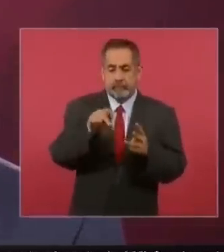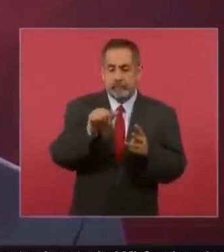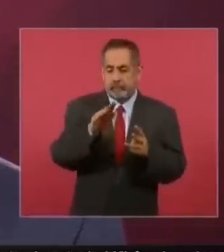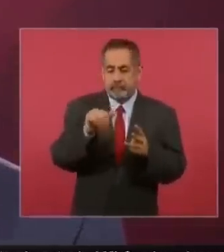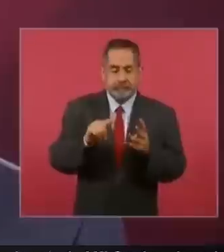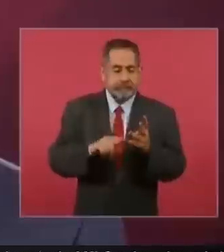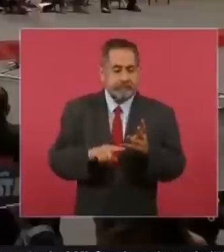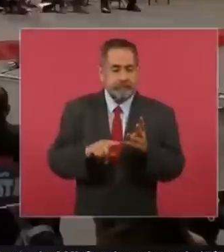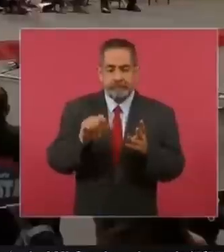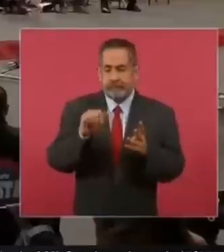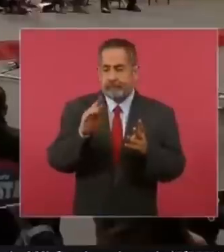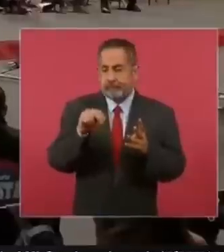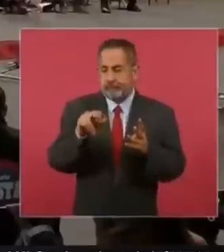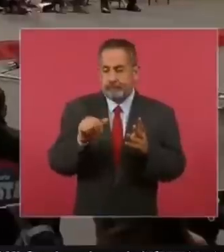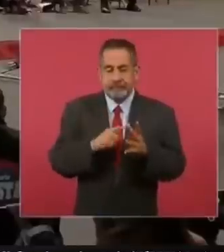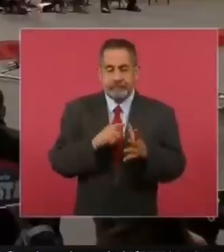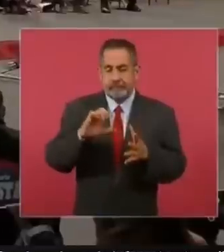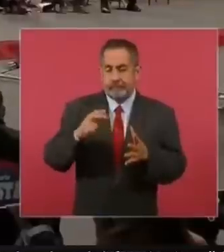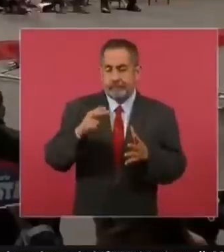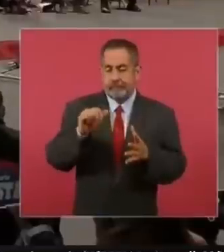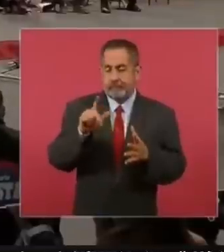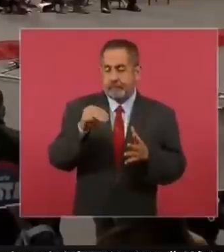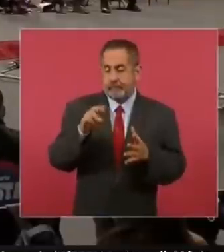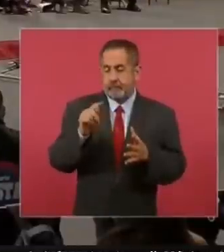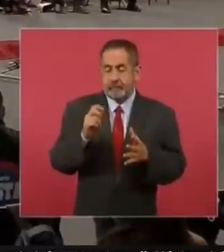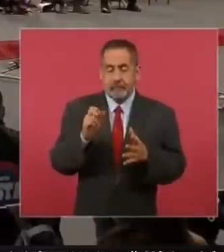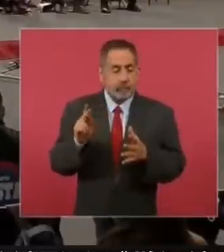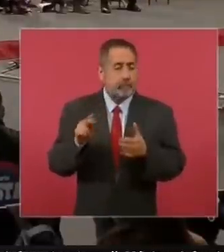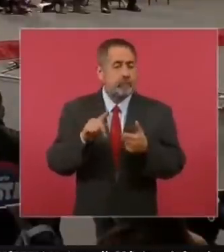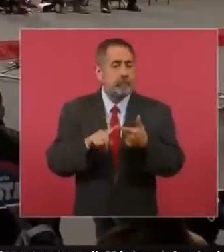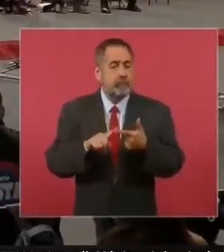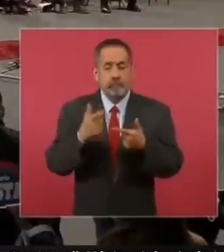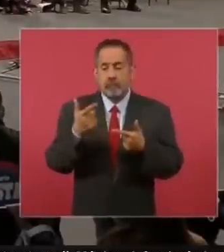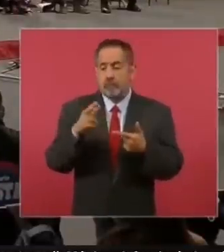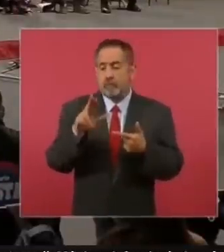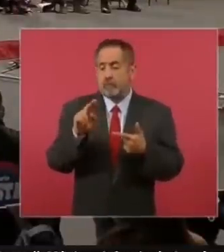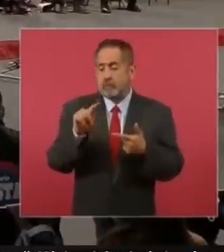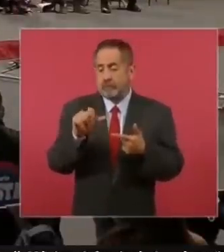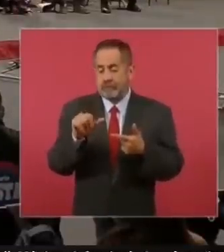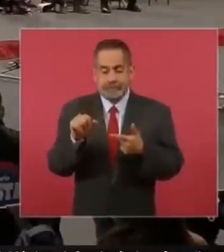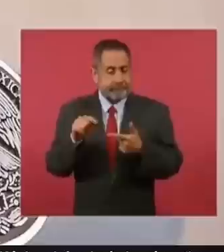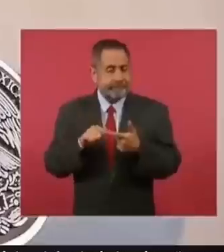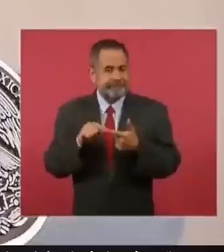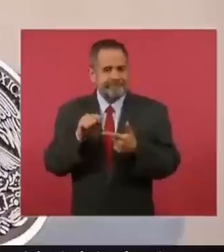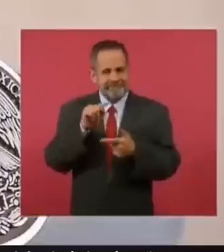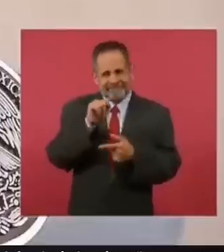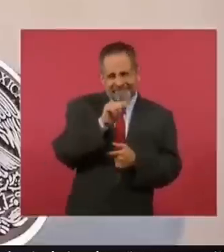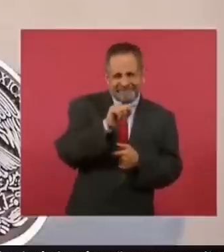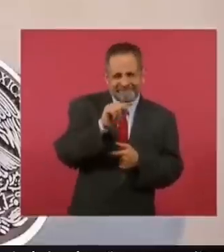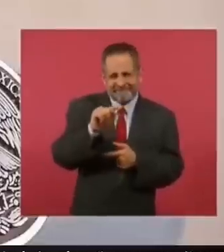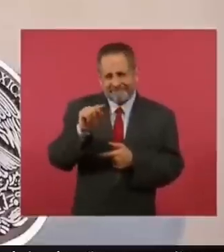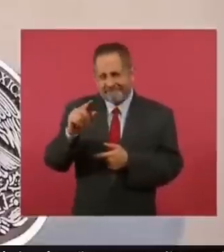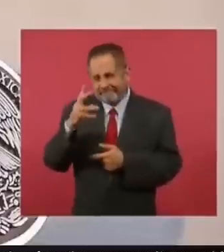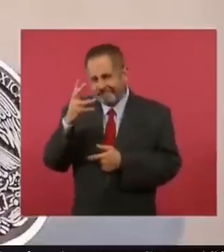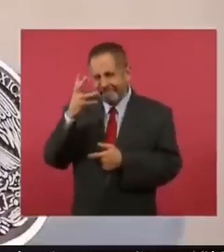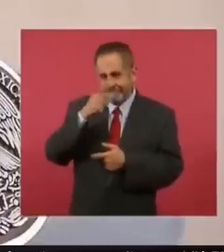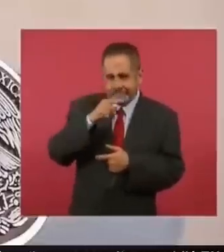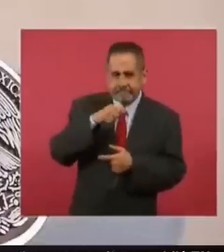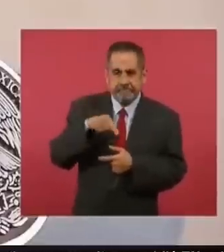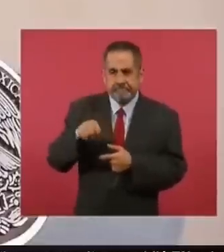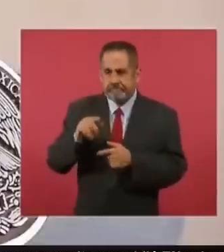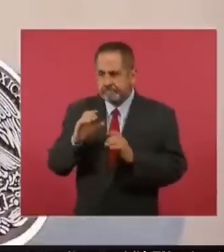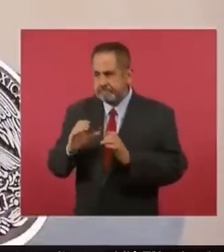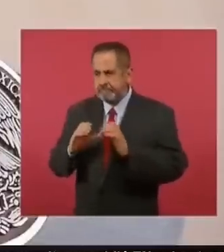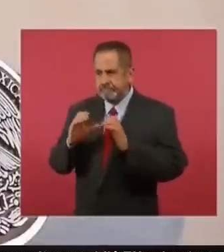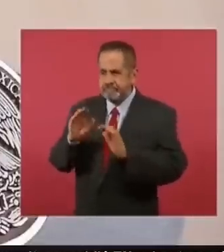cabak labá cha cmultum y las grutas de loltum que además es la belleza natural que que